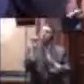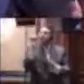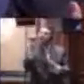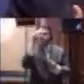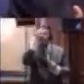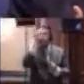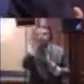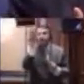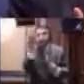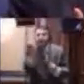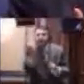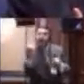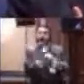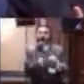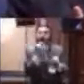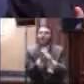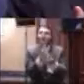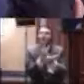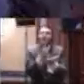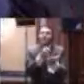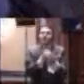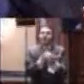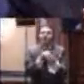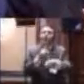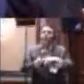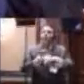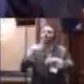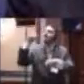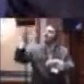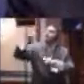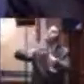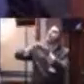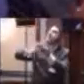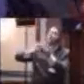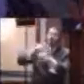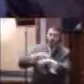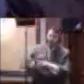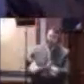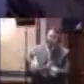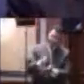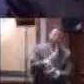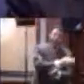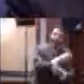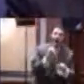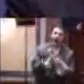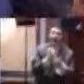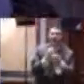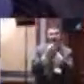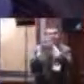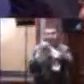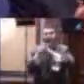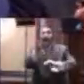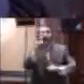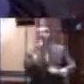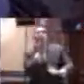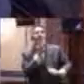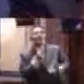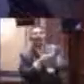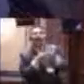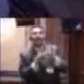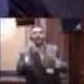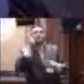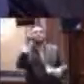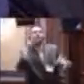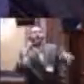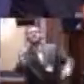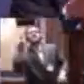los procesos de cambio, las demandas de la sociedad surgen se acumulan, unas ya se sabían, otras